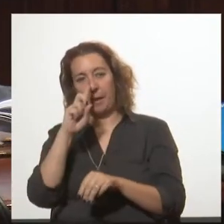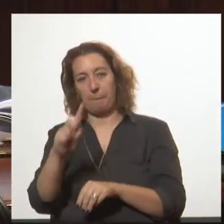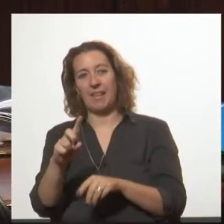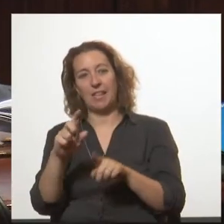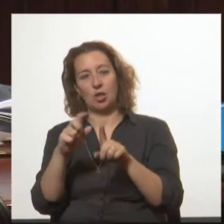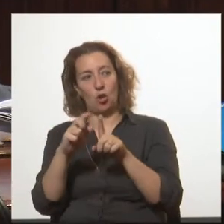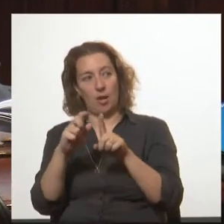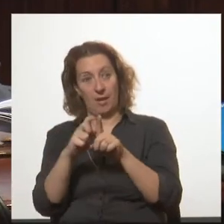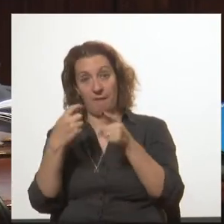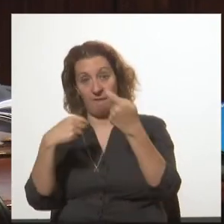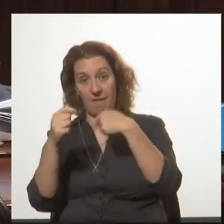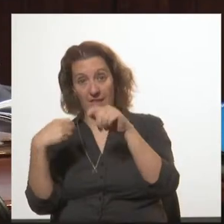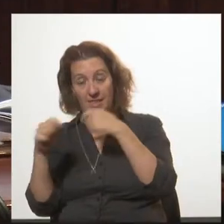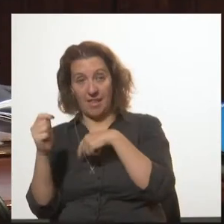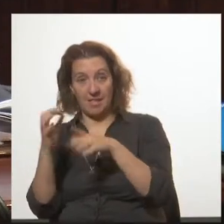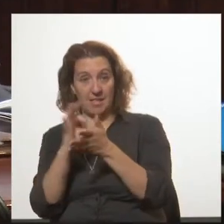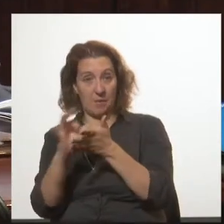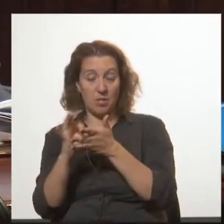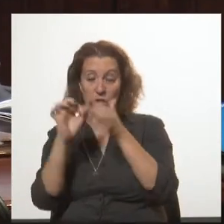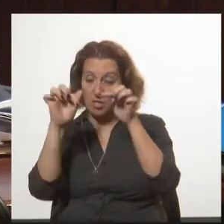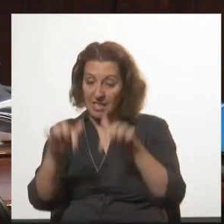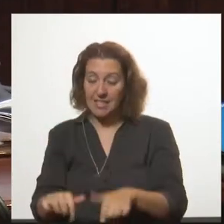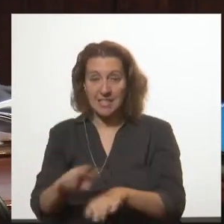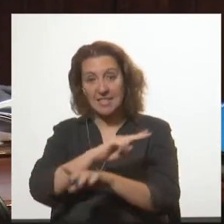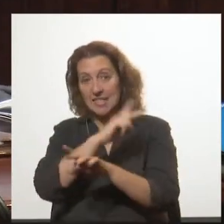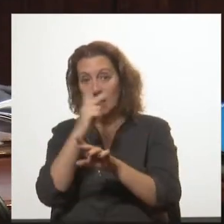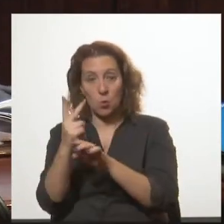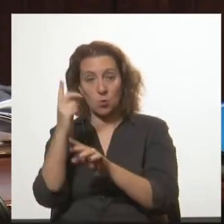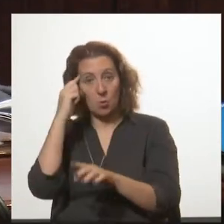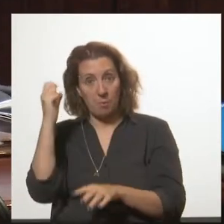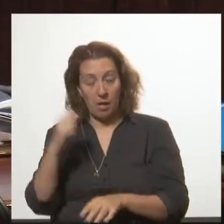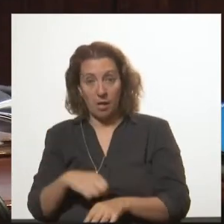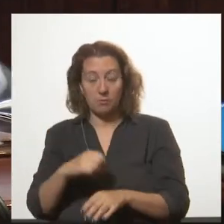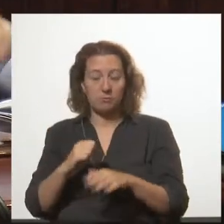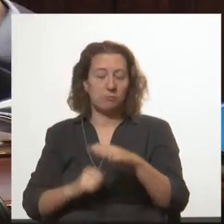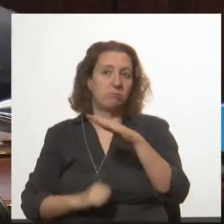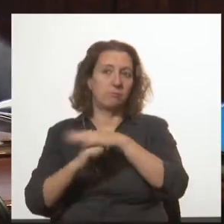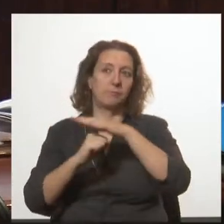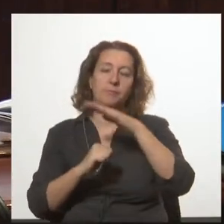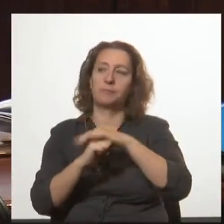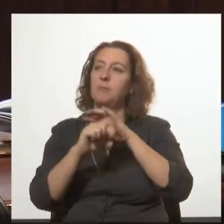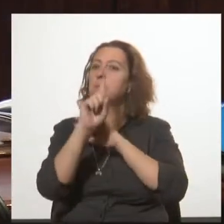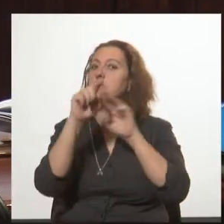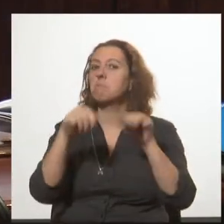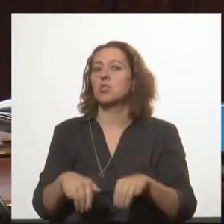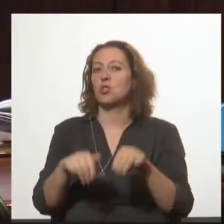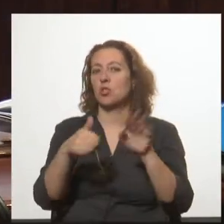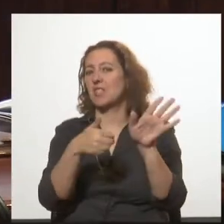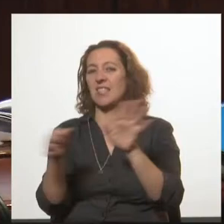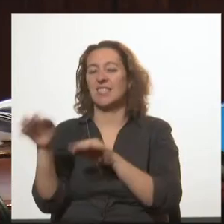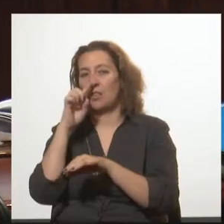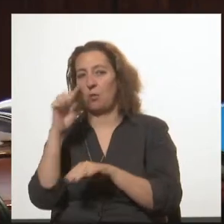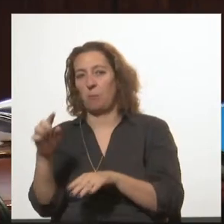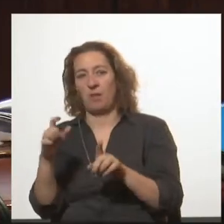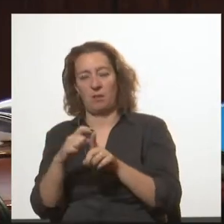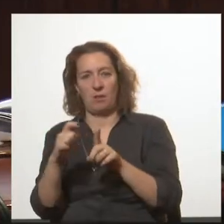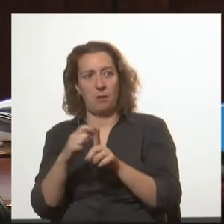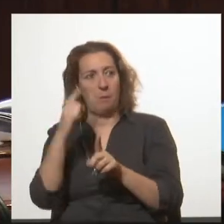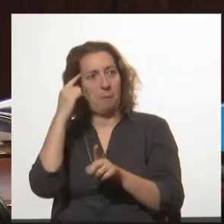en este segundo plan no supera el millón seiscientos mil dólares a pesar de que se prevé